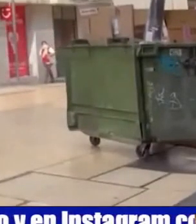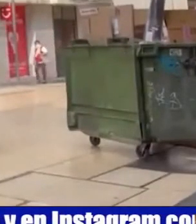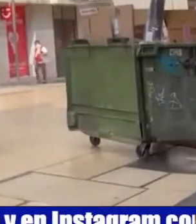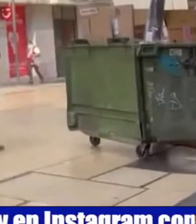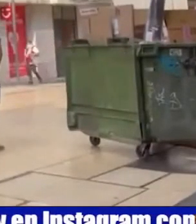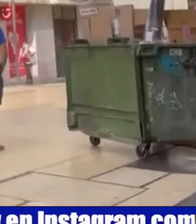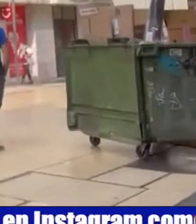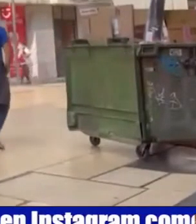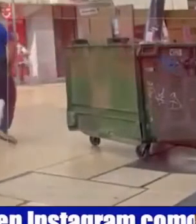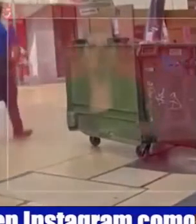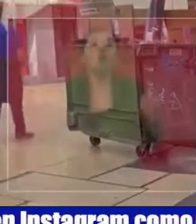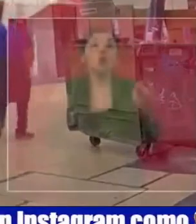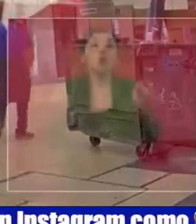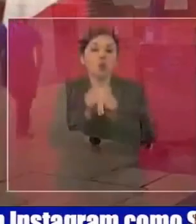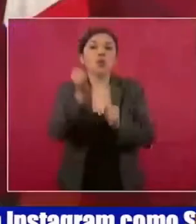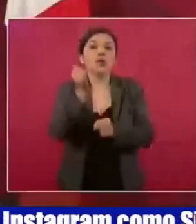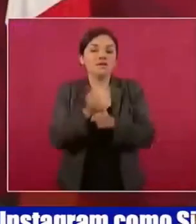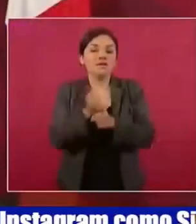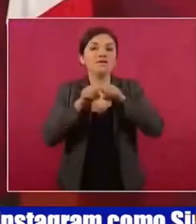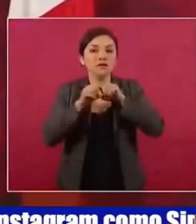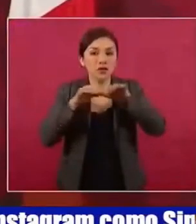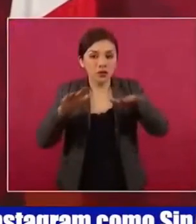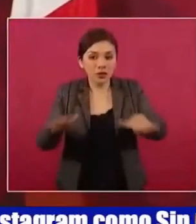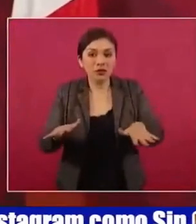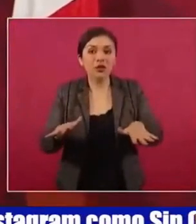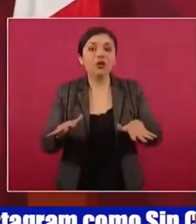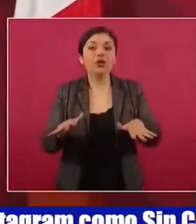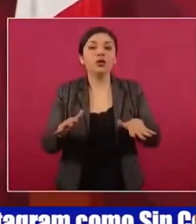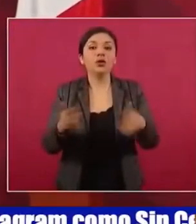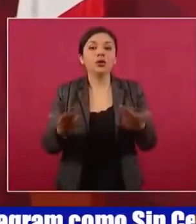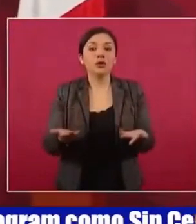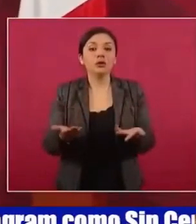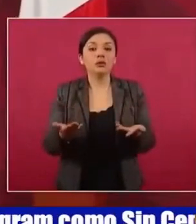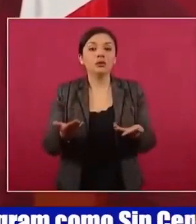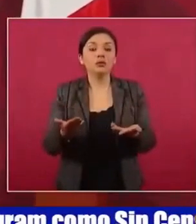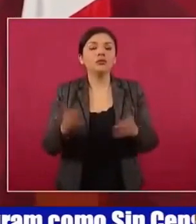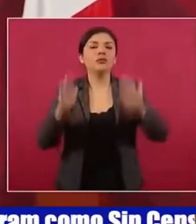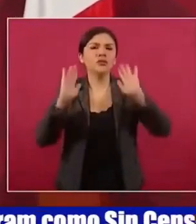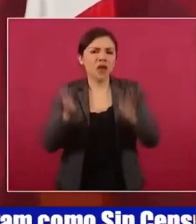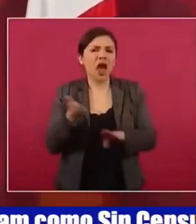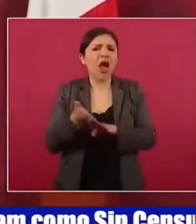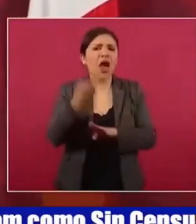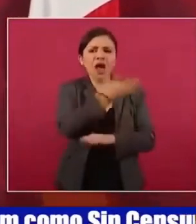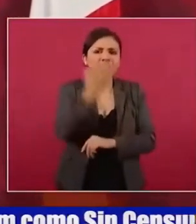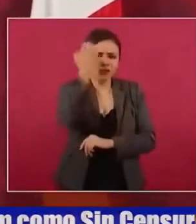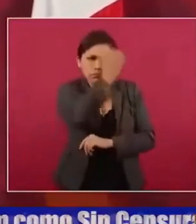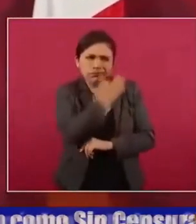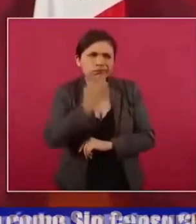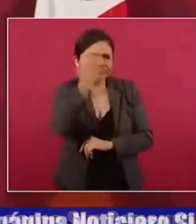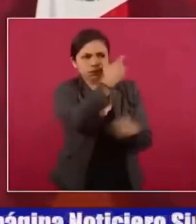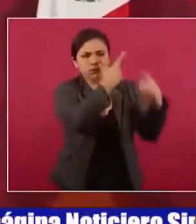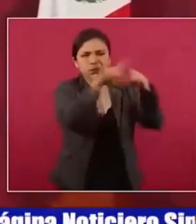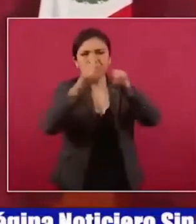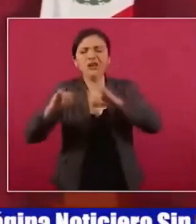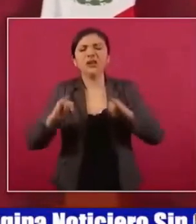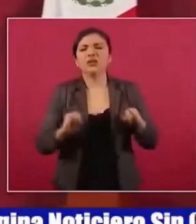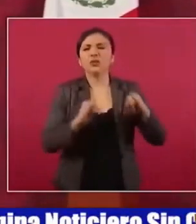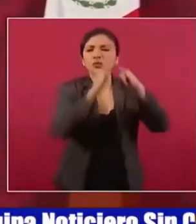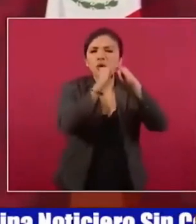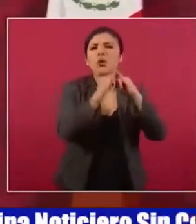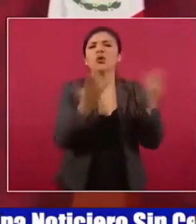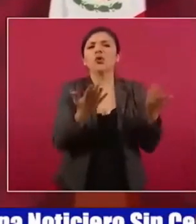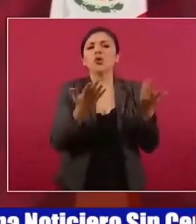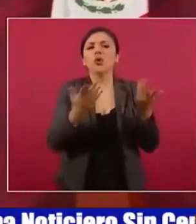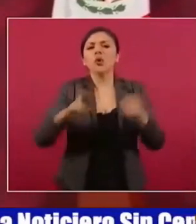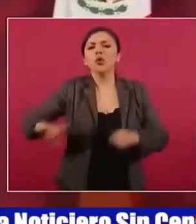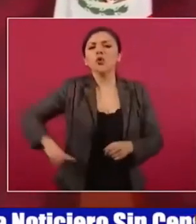delictivo. Y además, como él lo ha señalado, pues nada más partir de la diferencia entre tener un García Luna como secretario de Seguridad,